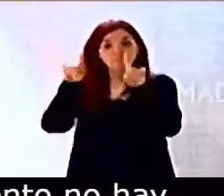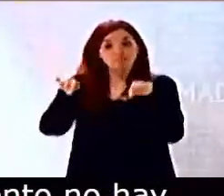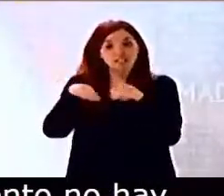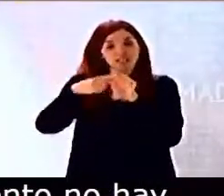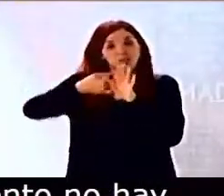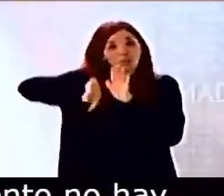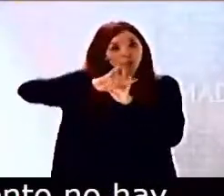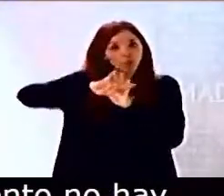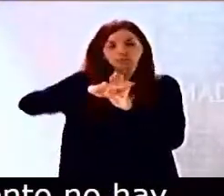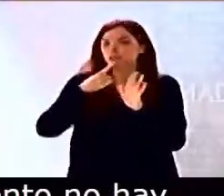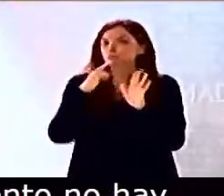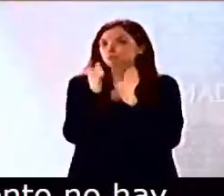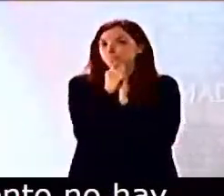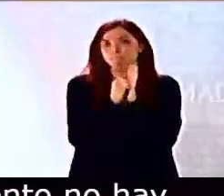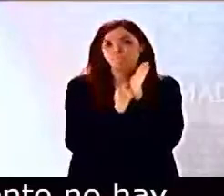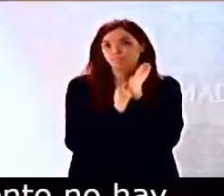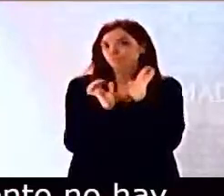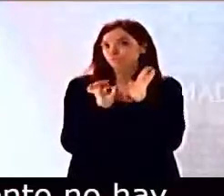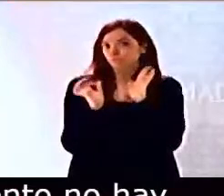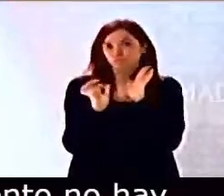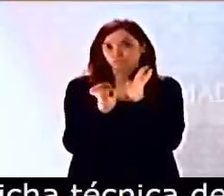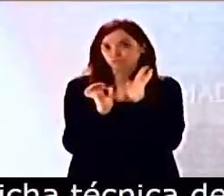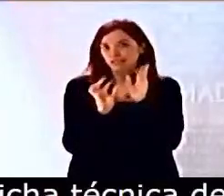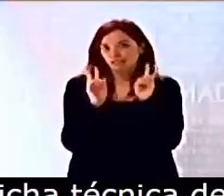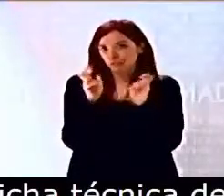técnica de este medicamento, que es la